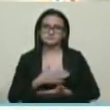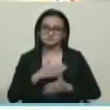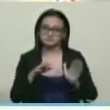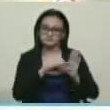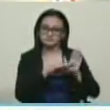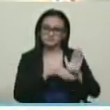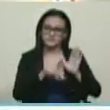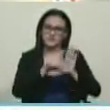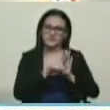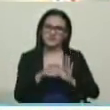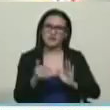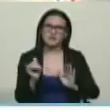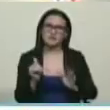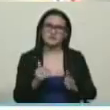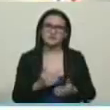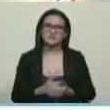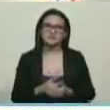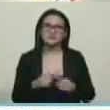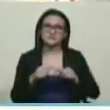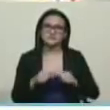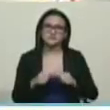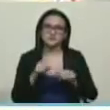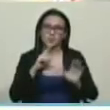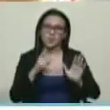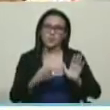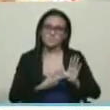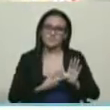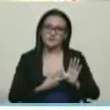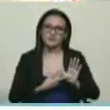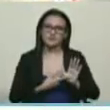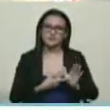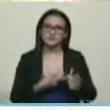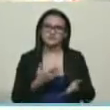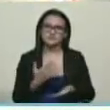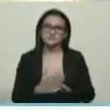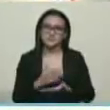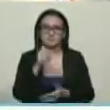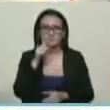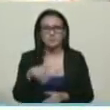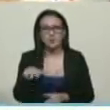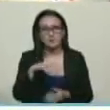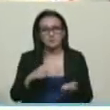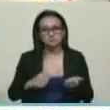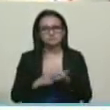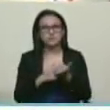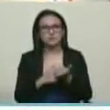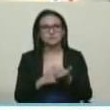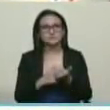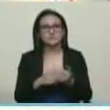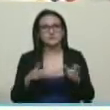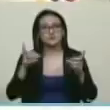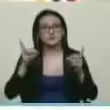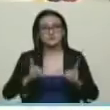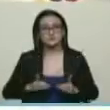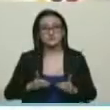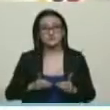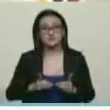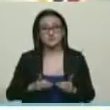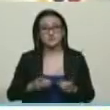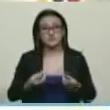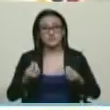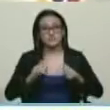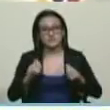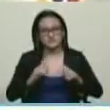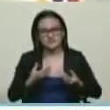garantías electorales que hemos dado y que seguiremos dando siempre a este pueblo maravilloso que ha decidido vivir